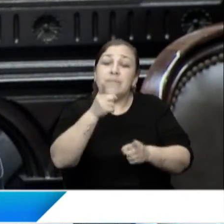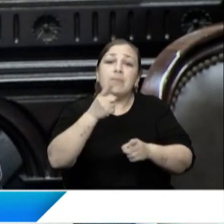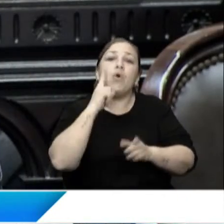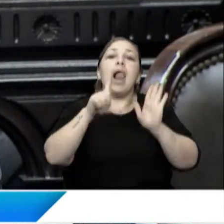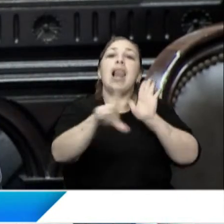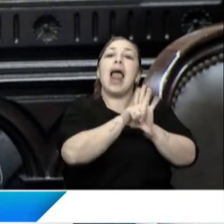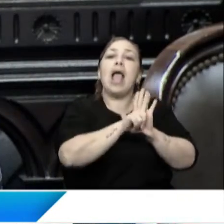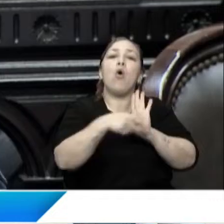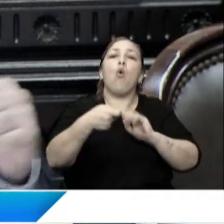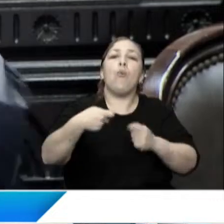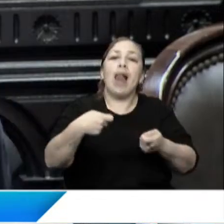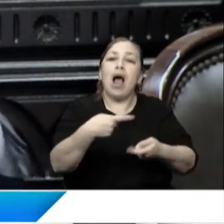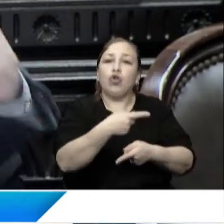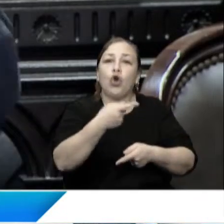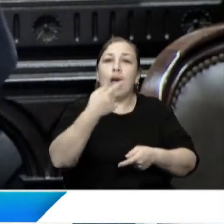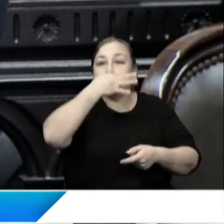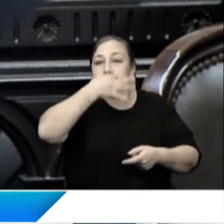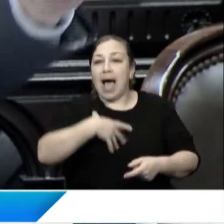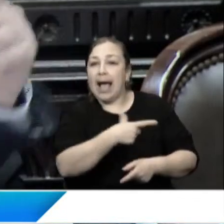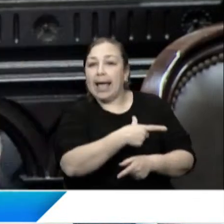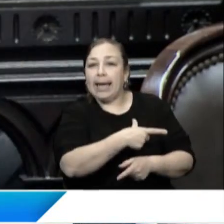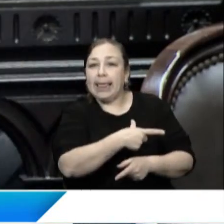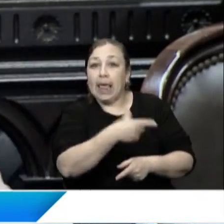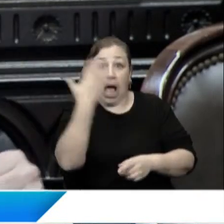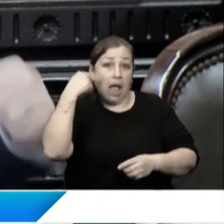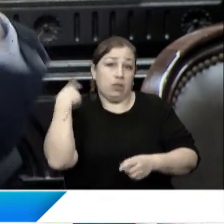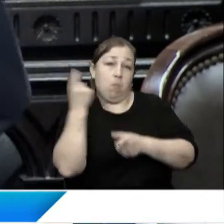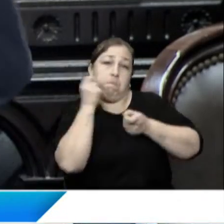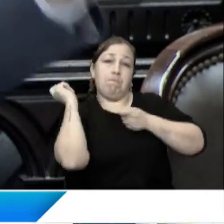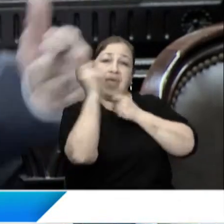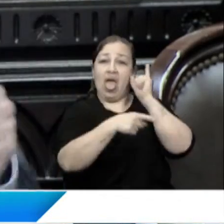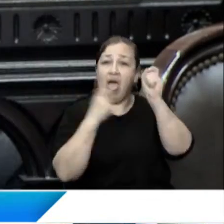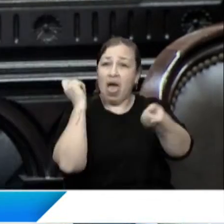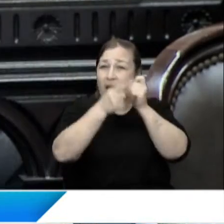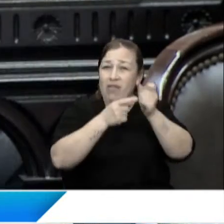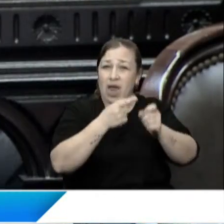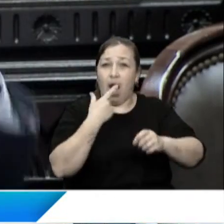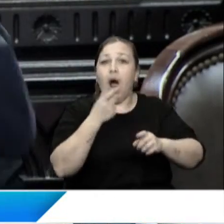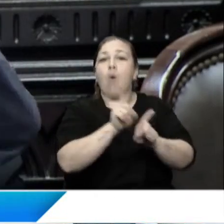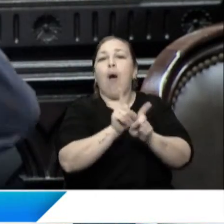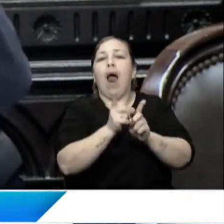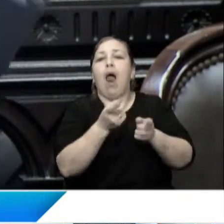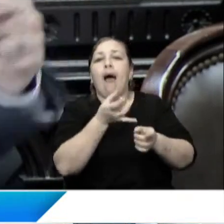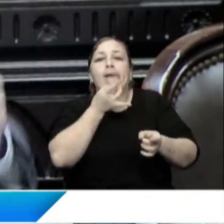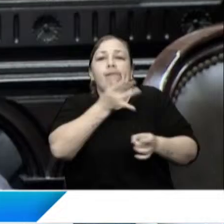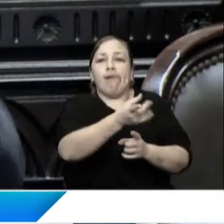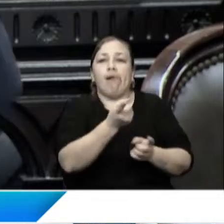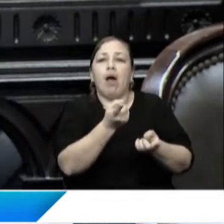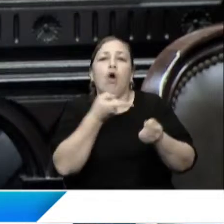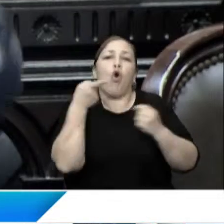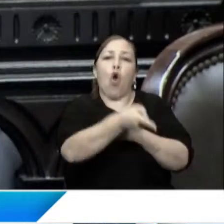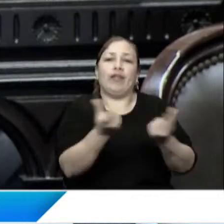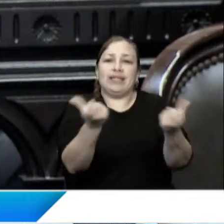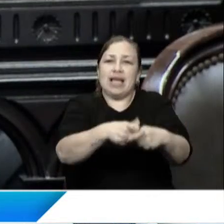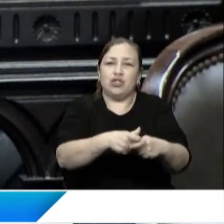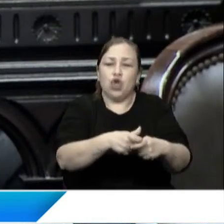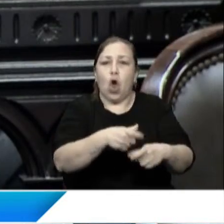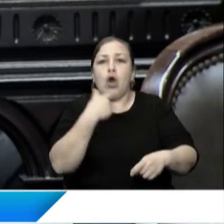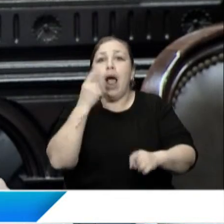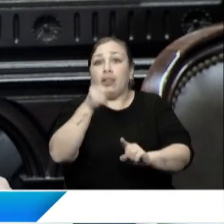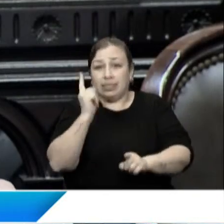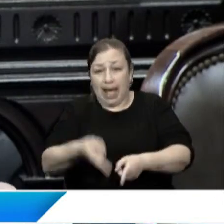Macri, que primero la llenaron de piedras, trataron que se caiga la sesión, trataron de asaltar, le pegaban al presidente